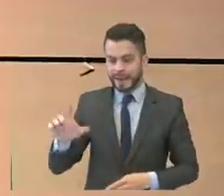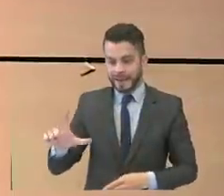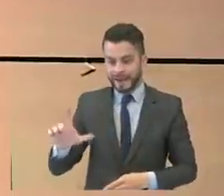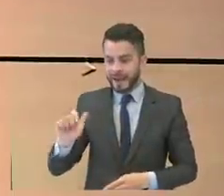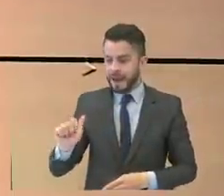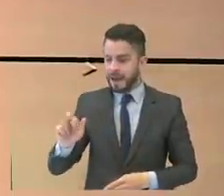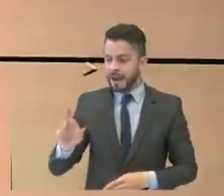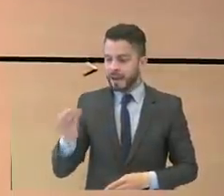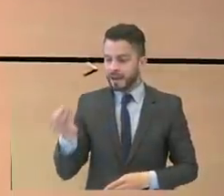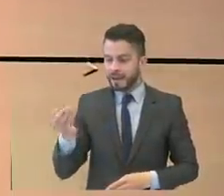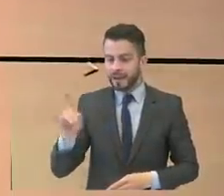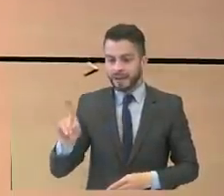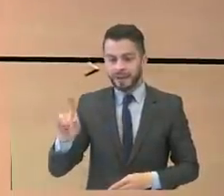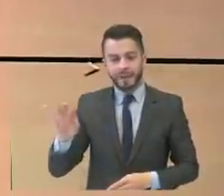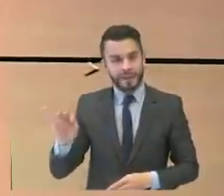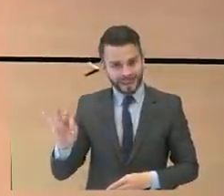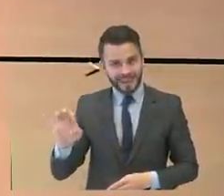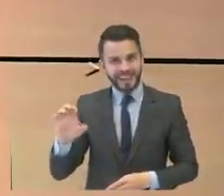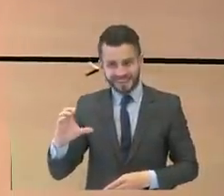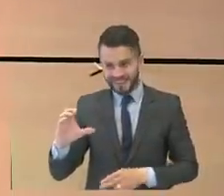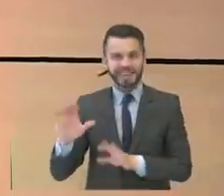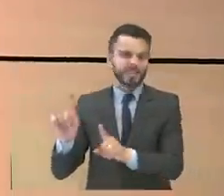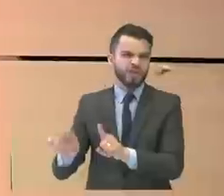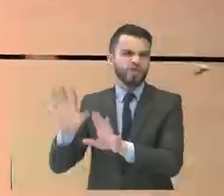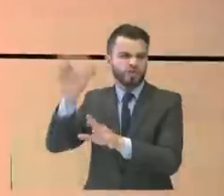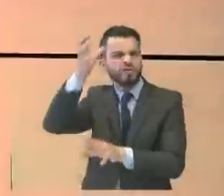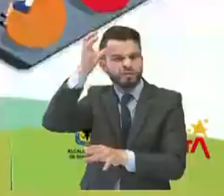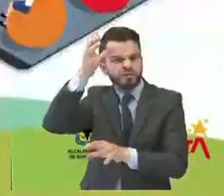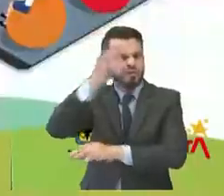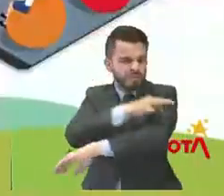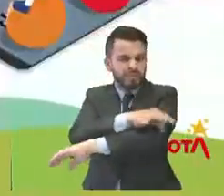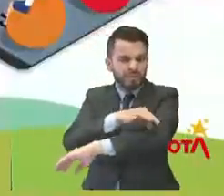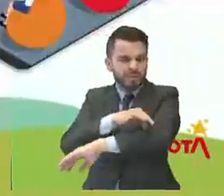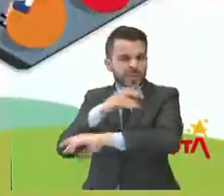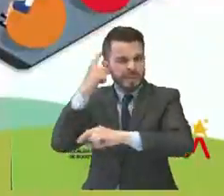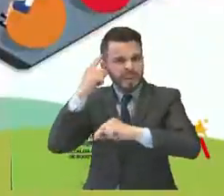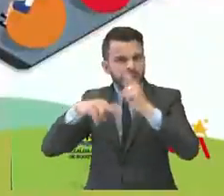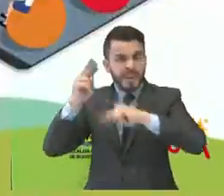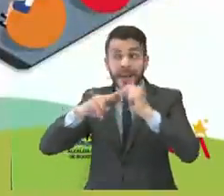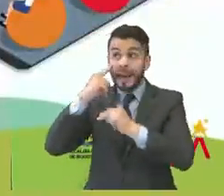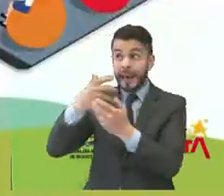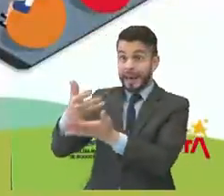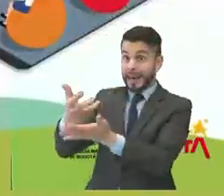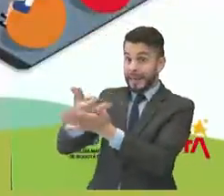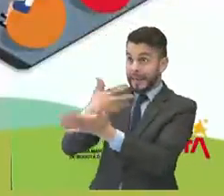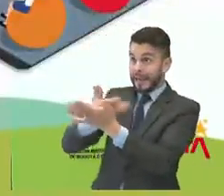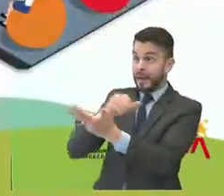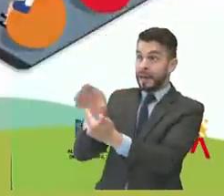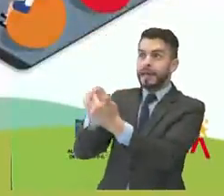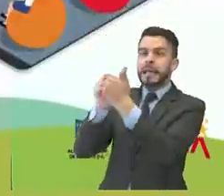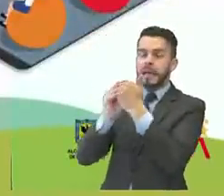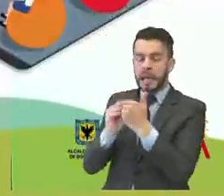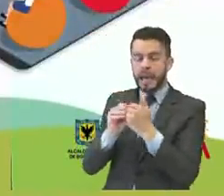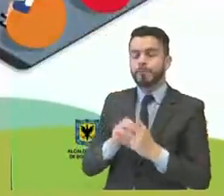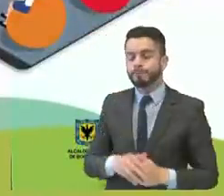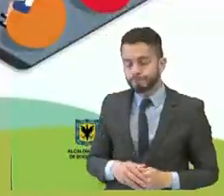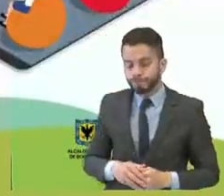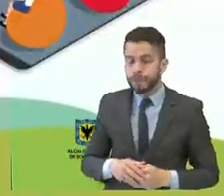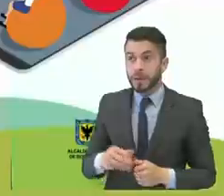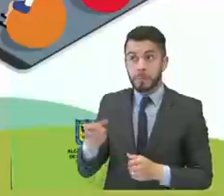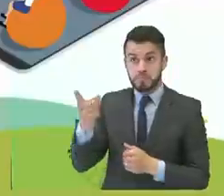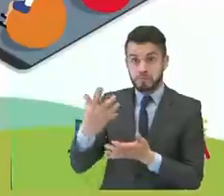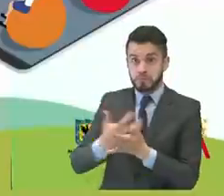de reorientar el diseño y la propuesta de diseño conceptual del corredor verde séptima a partir de unos ejes conceptuales básicos: movilidad